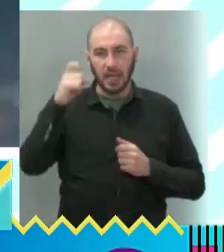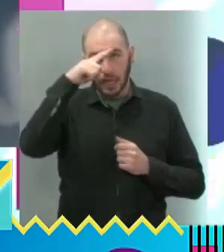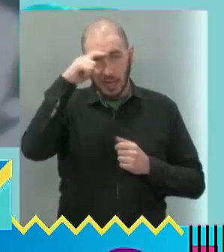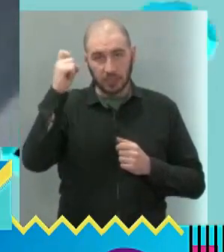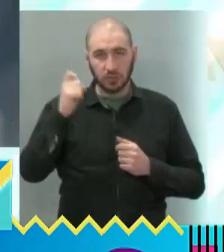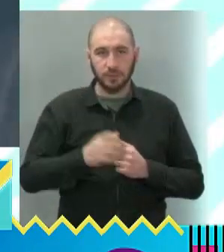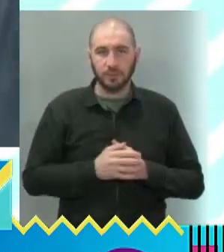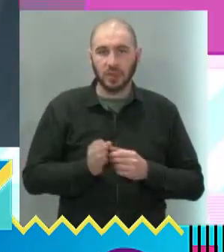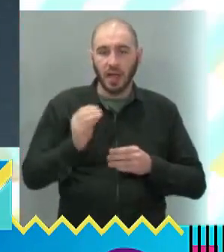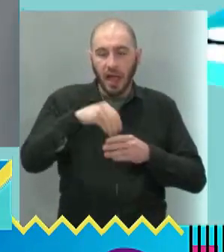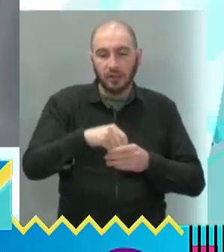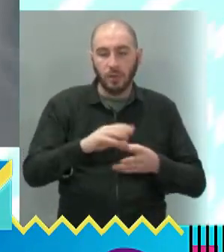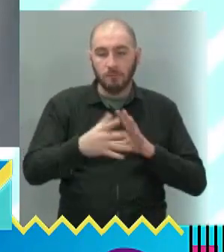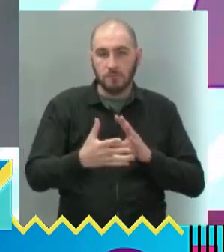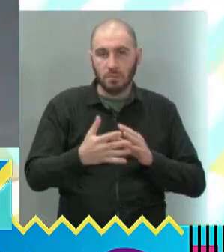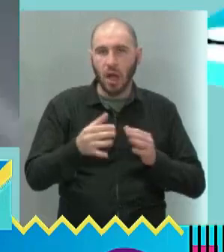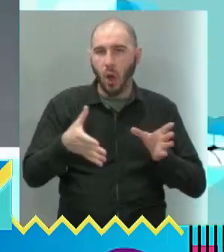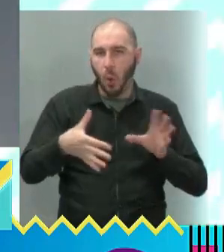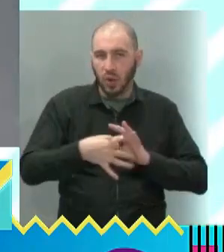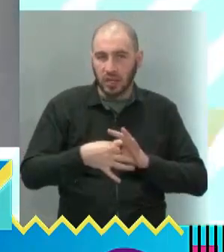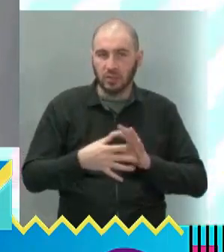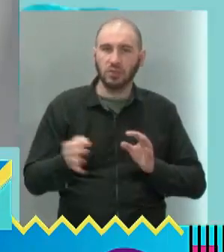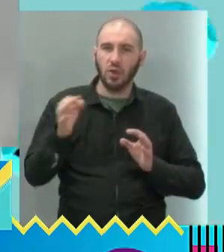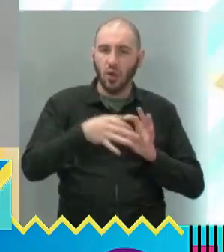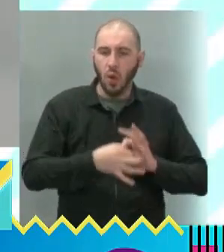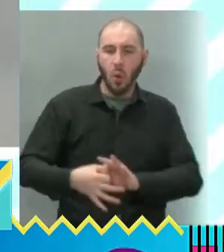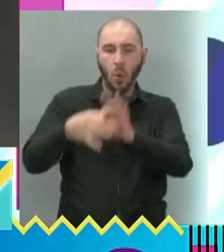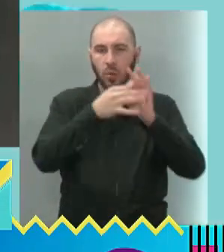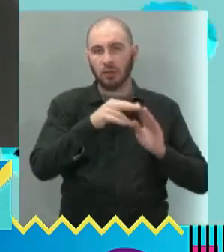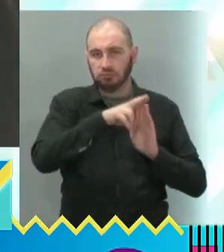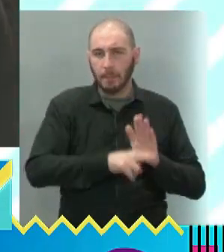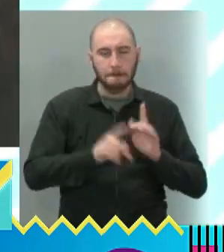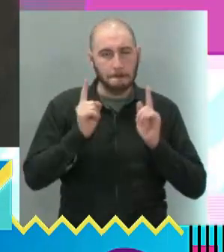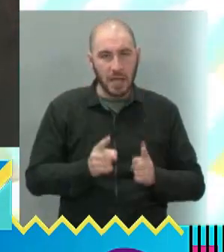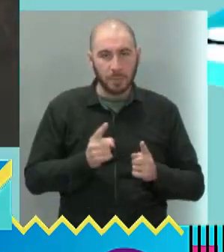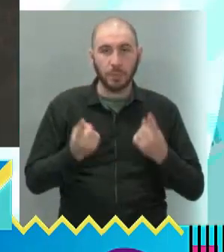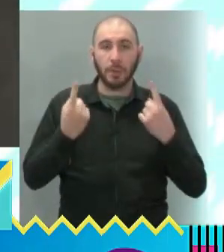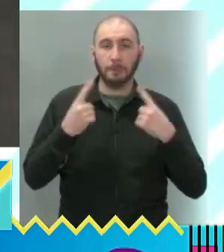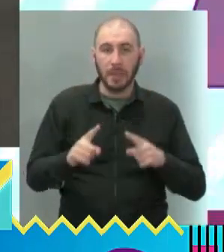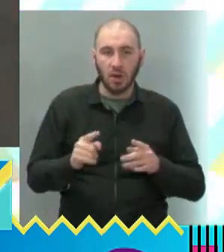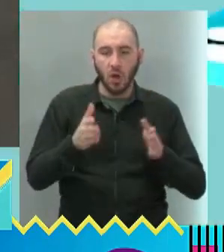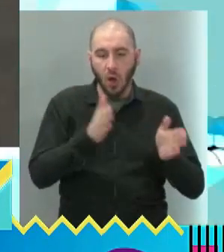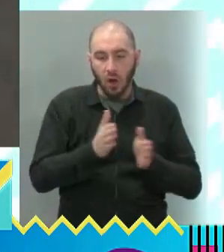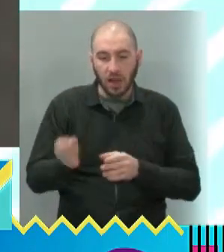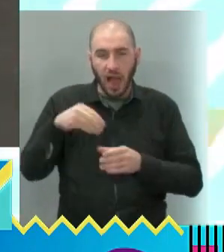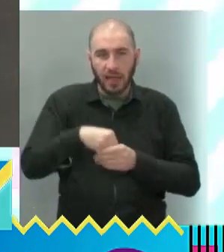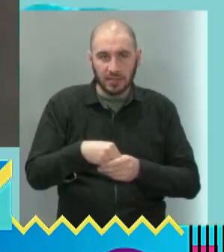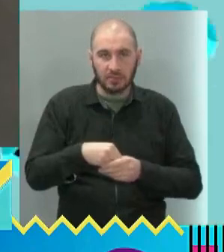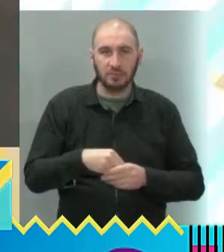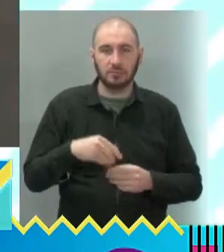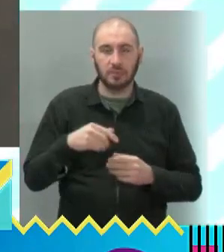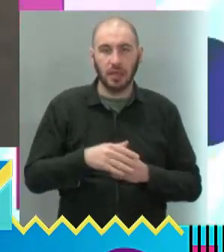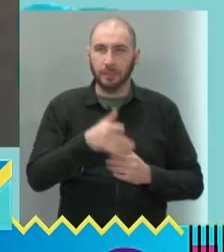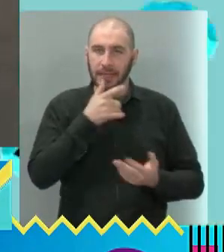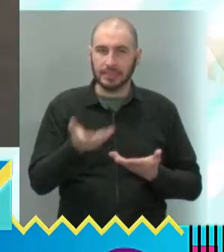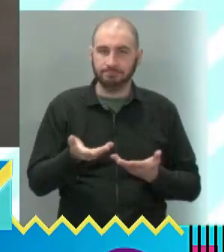nación dentro de un sistema más unitario o en la unidad de régimen, pero dentro de una estructura ya mucho más, podemos